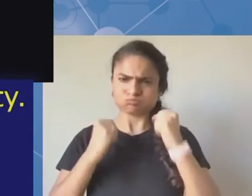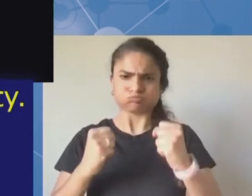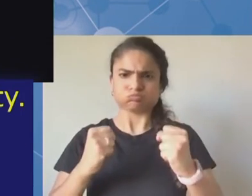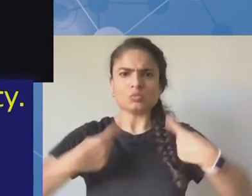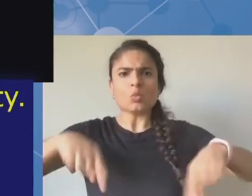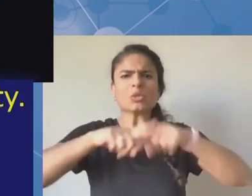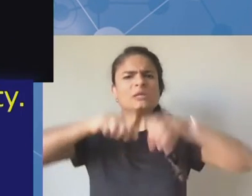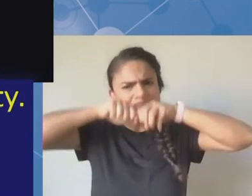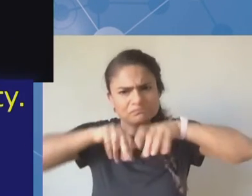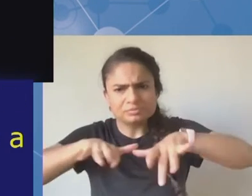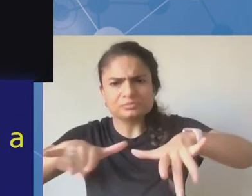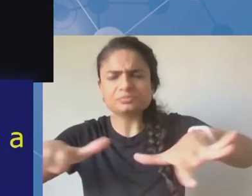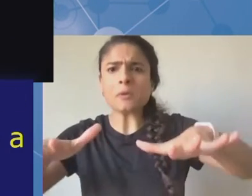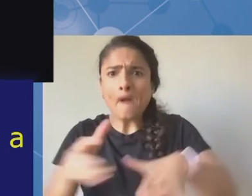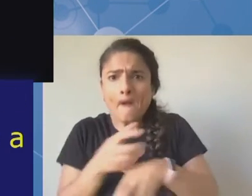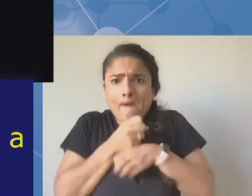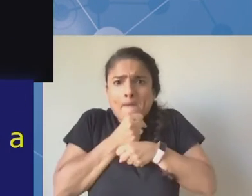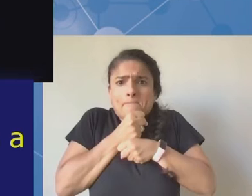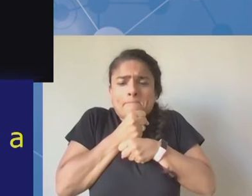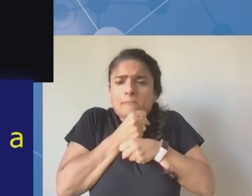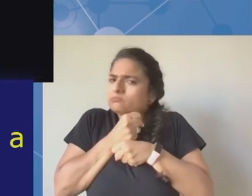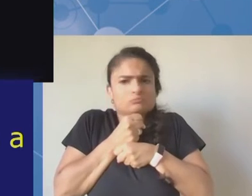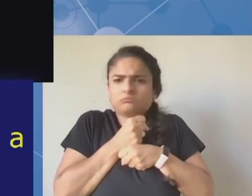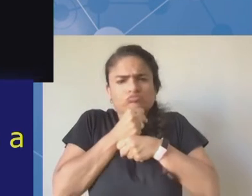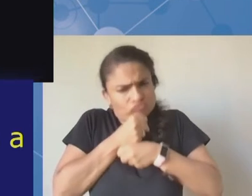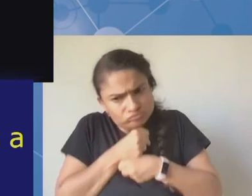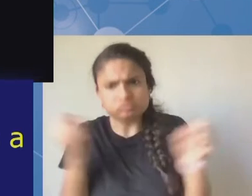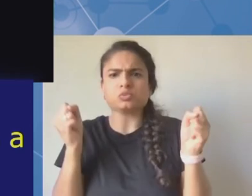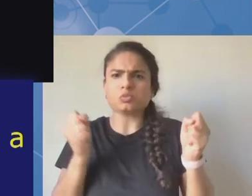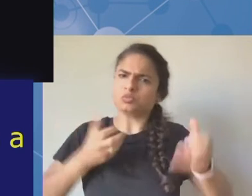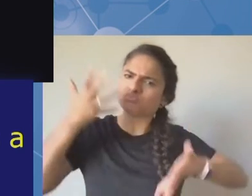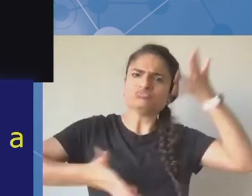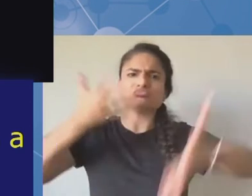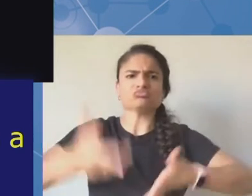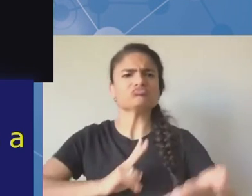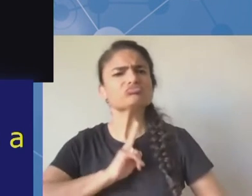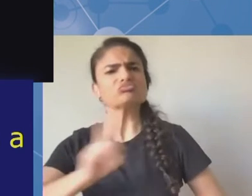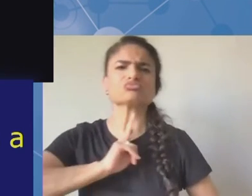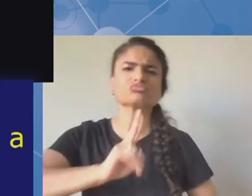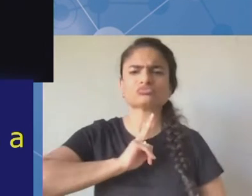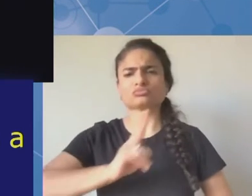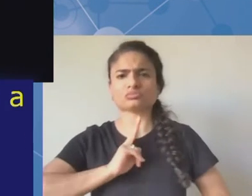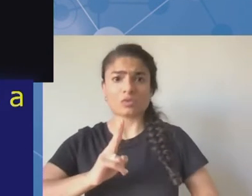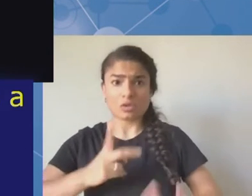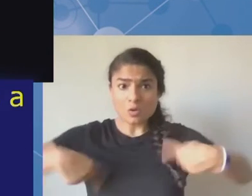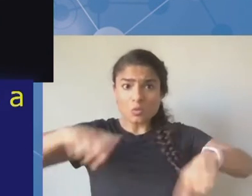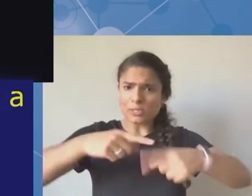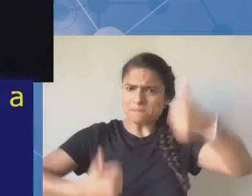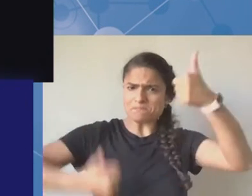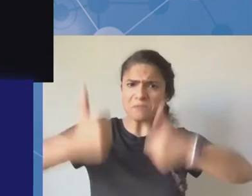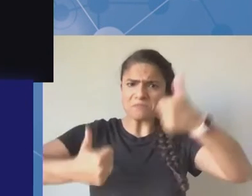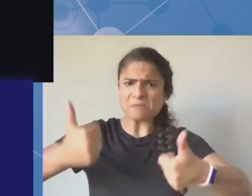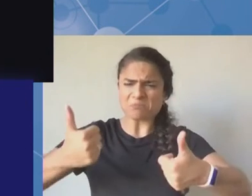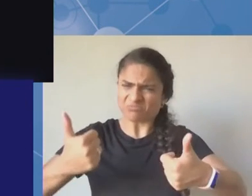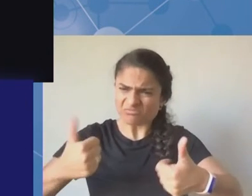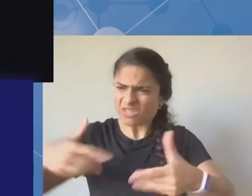inclusividad. Tenemos que permitir participar a todos los interesados. Yo personalmente soy ejemplo